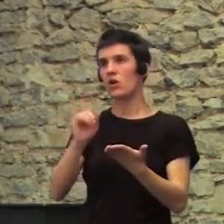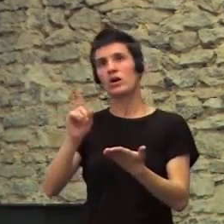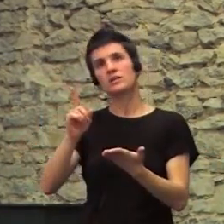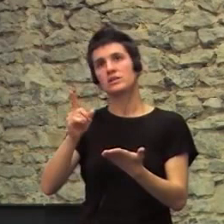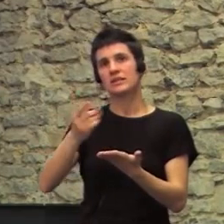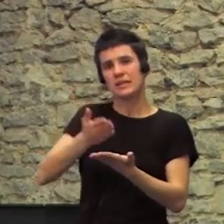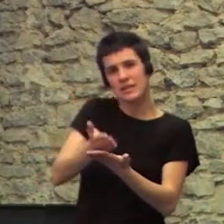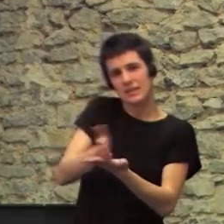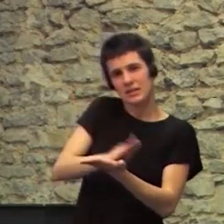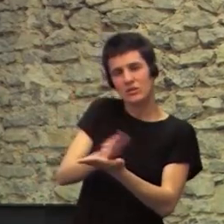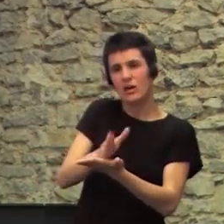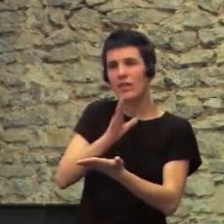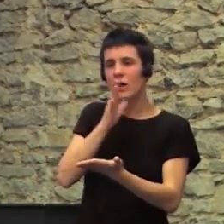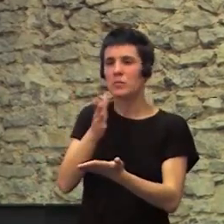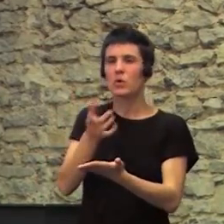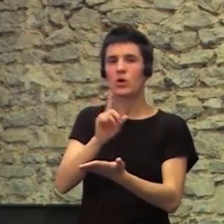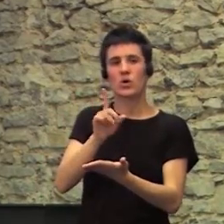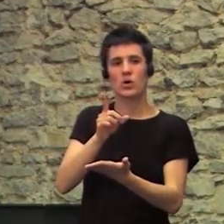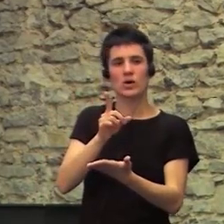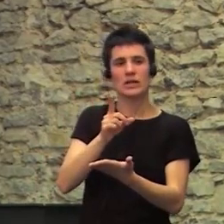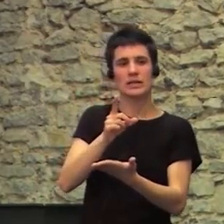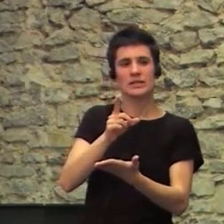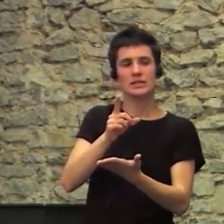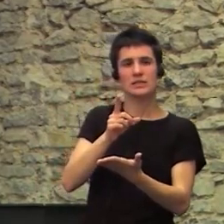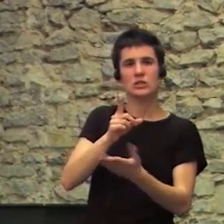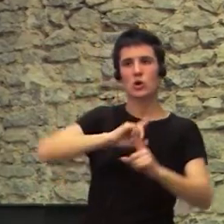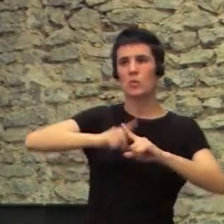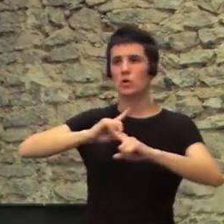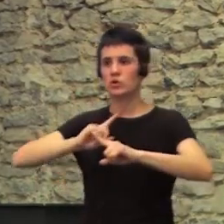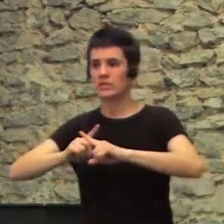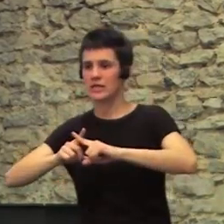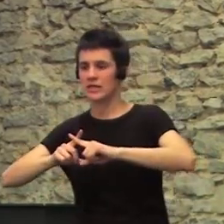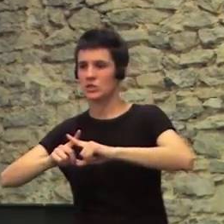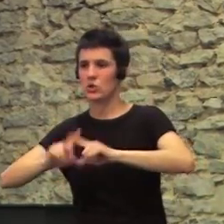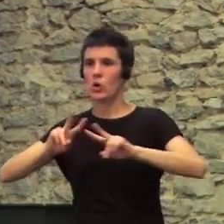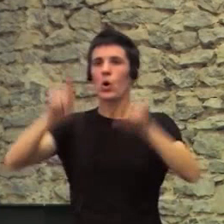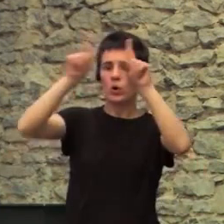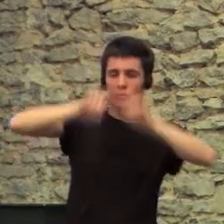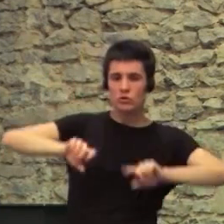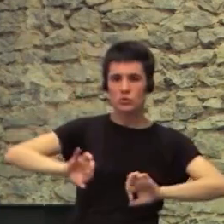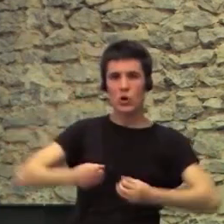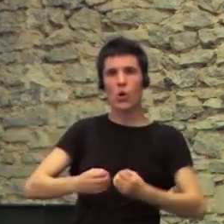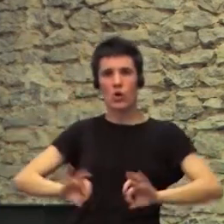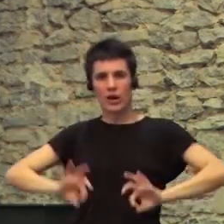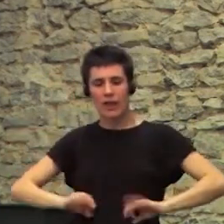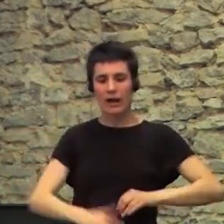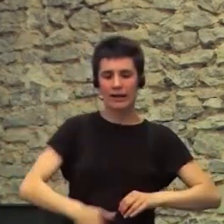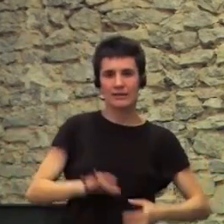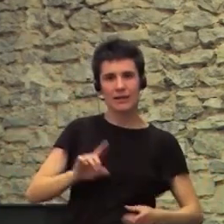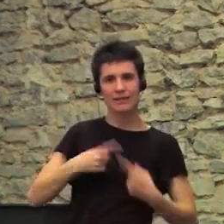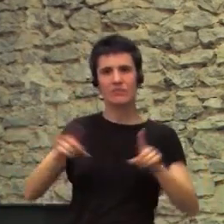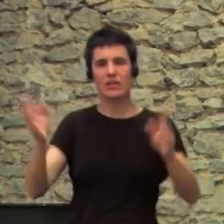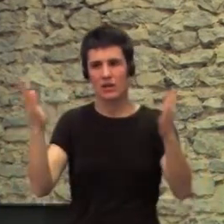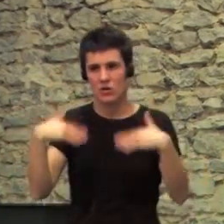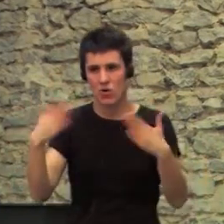intersexualidad porque no hay esa discordancia entre el sexo cromosómico gonadal y genital, pero en la diferenciación sexual se dice que